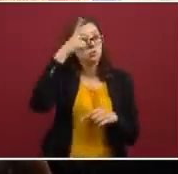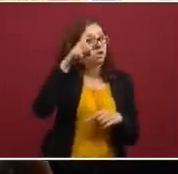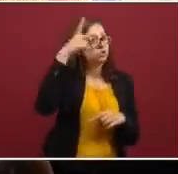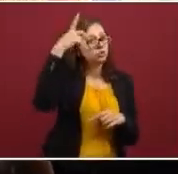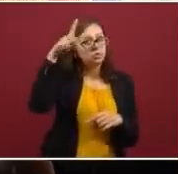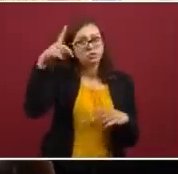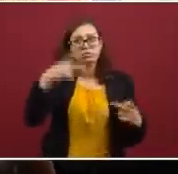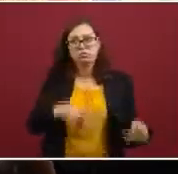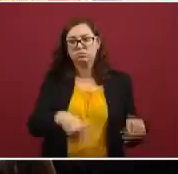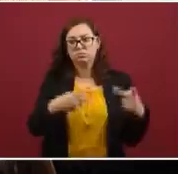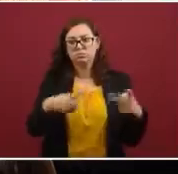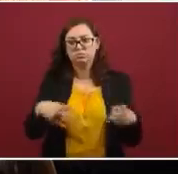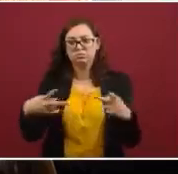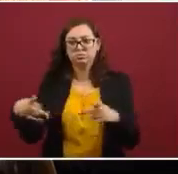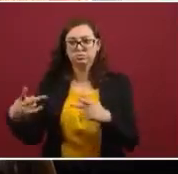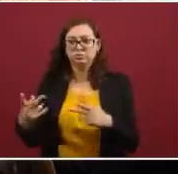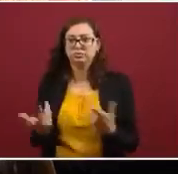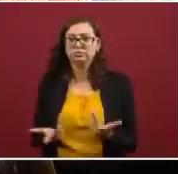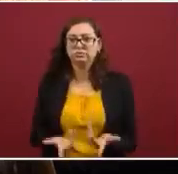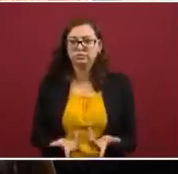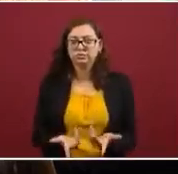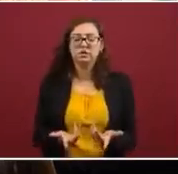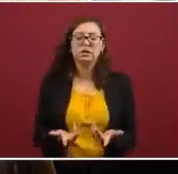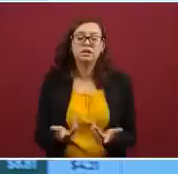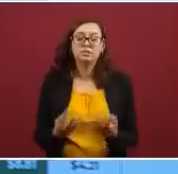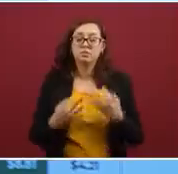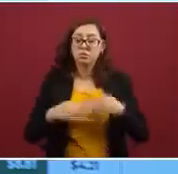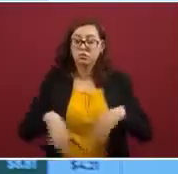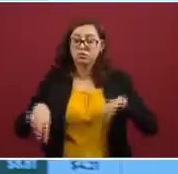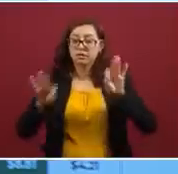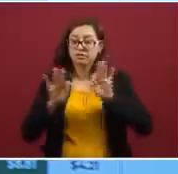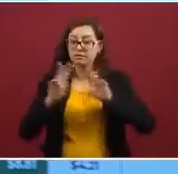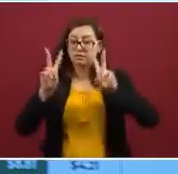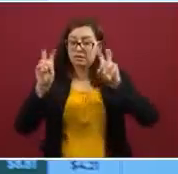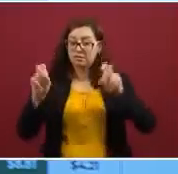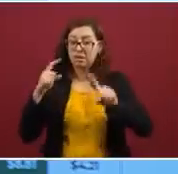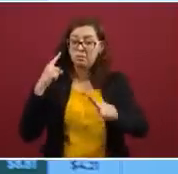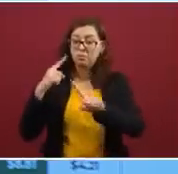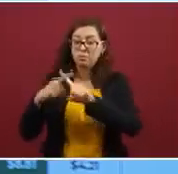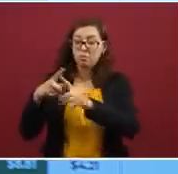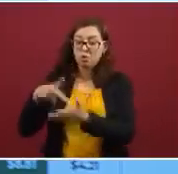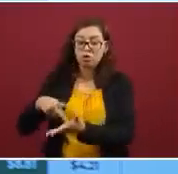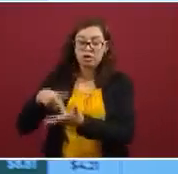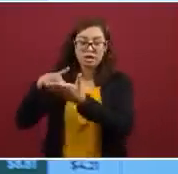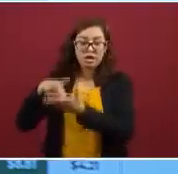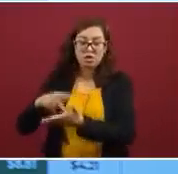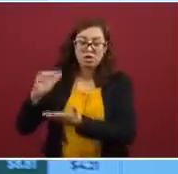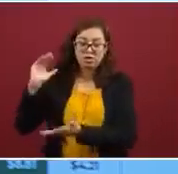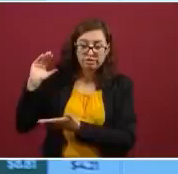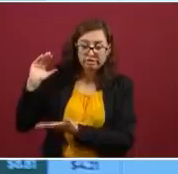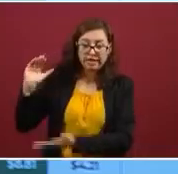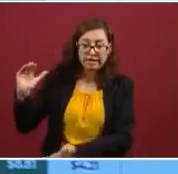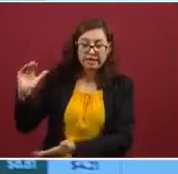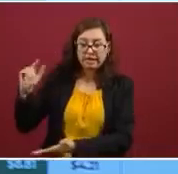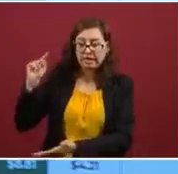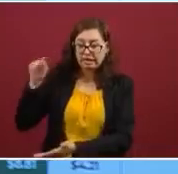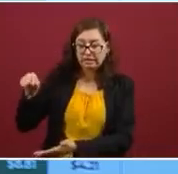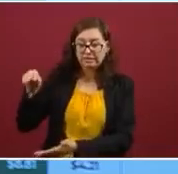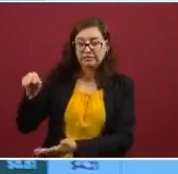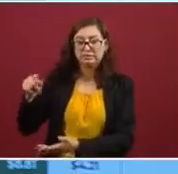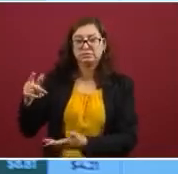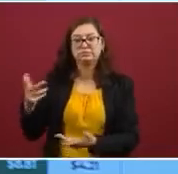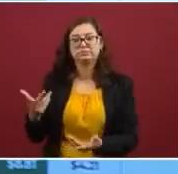subrayar en donde es venta por kilo, que se venden cilindros, que anteriormente había